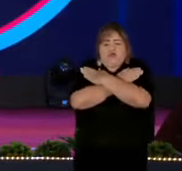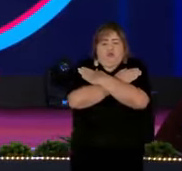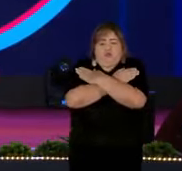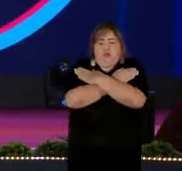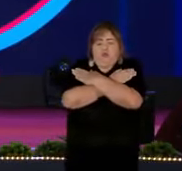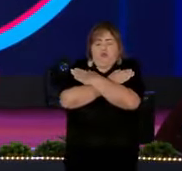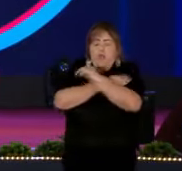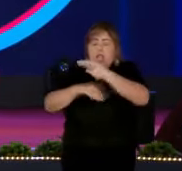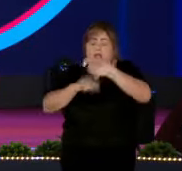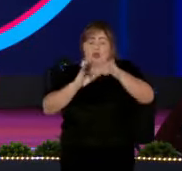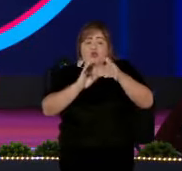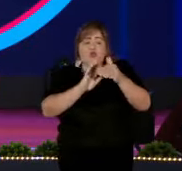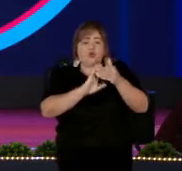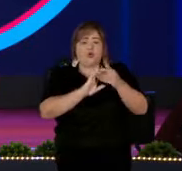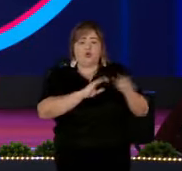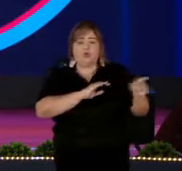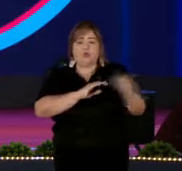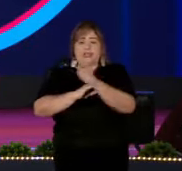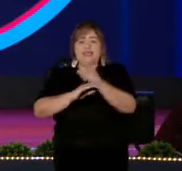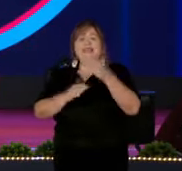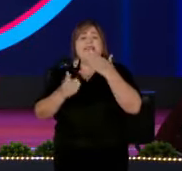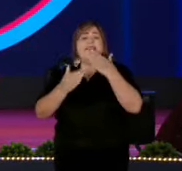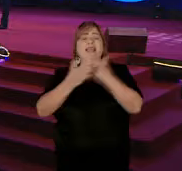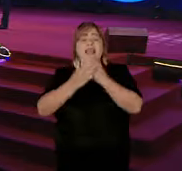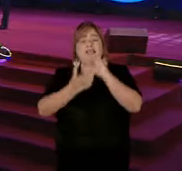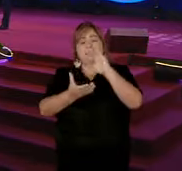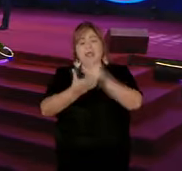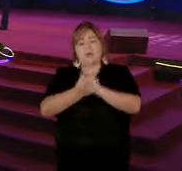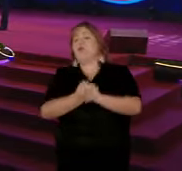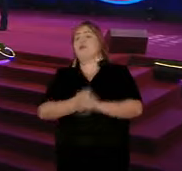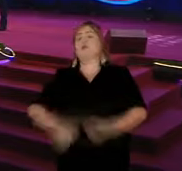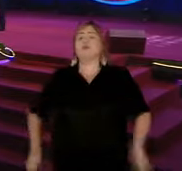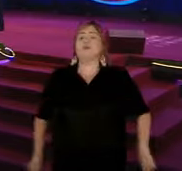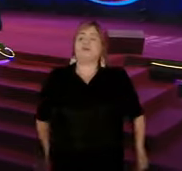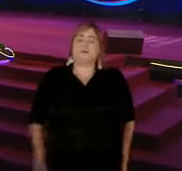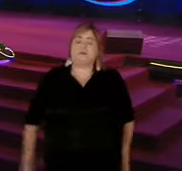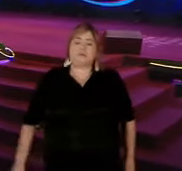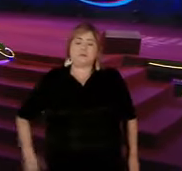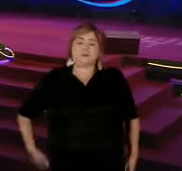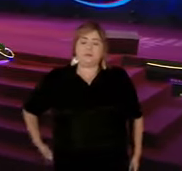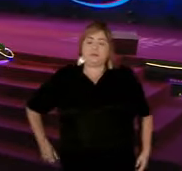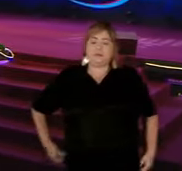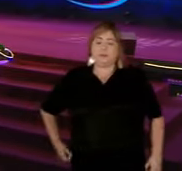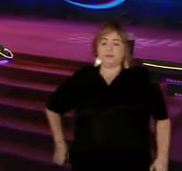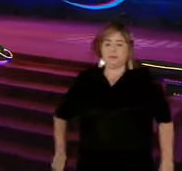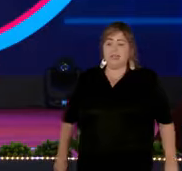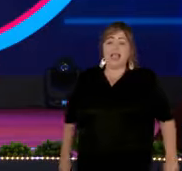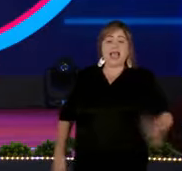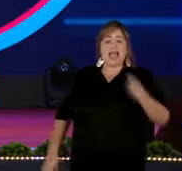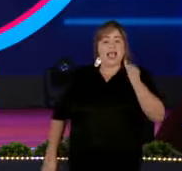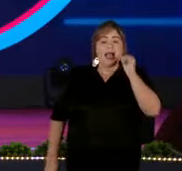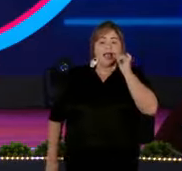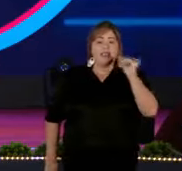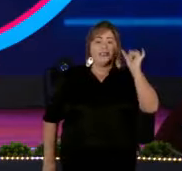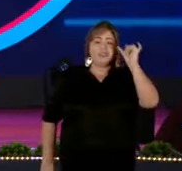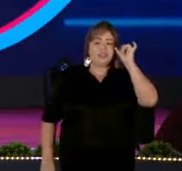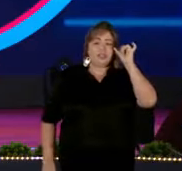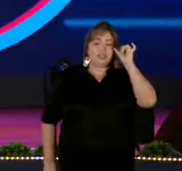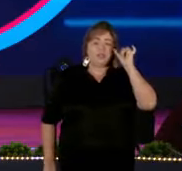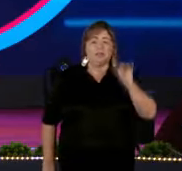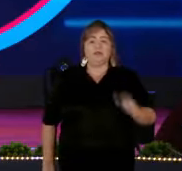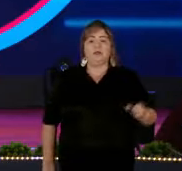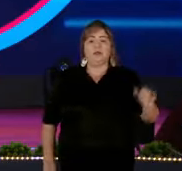a todos. Y gracias a mi esposa que invitó a todos mis hijos allí y me cantaron Happy Birthday tuyo